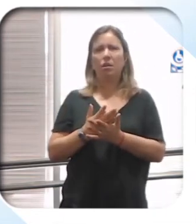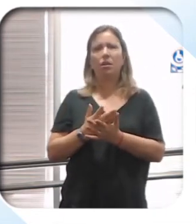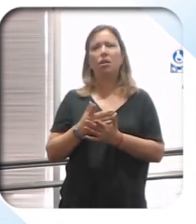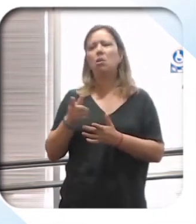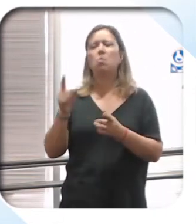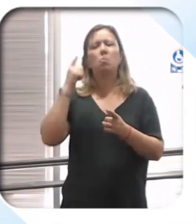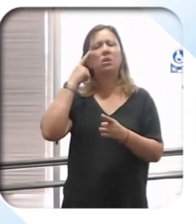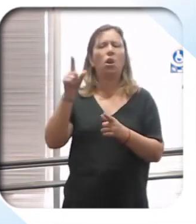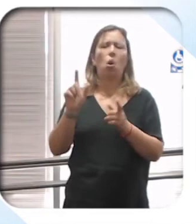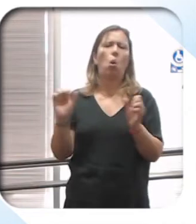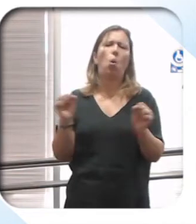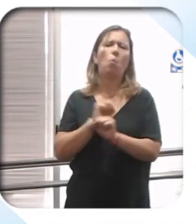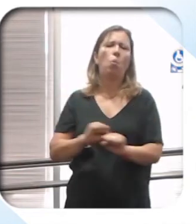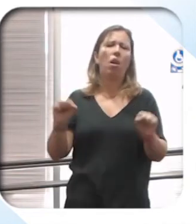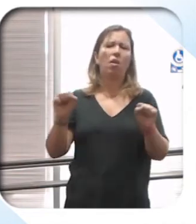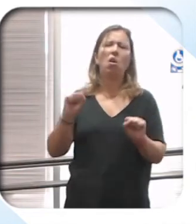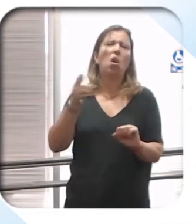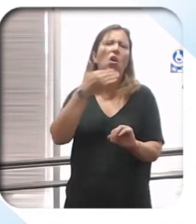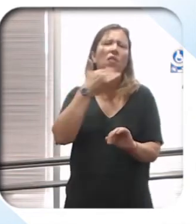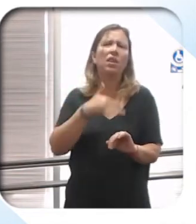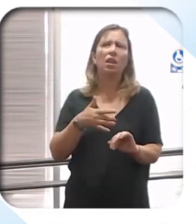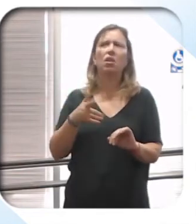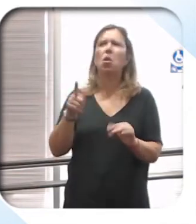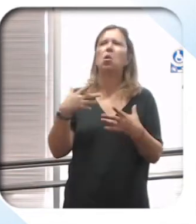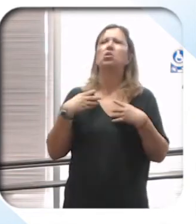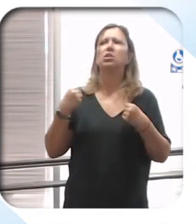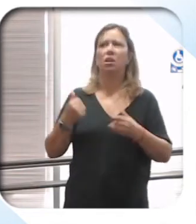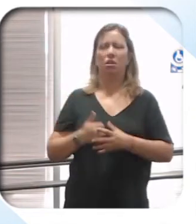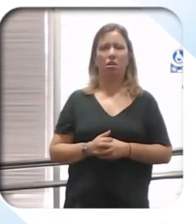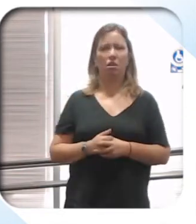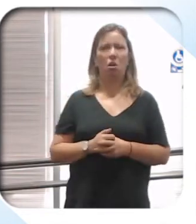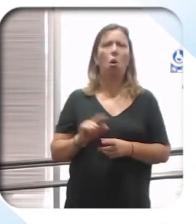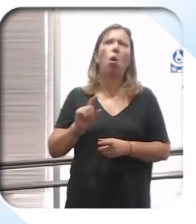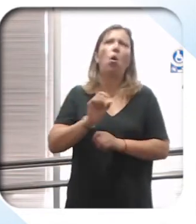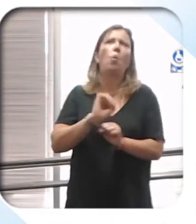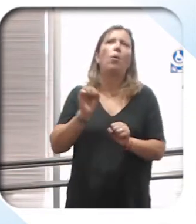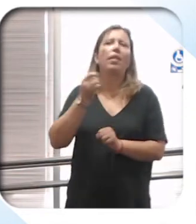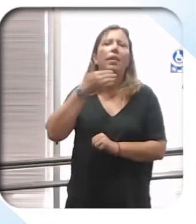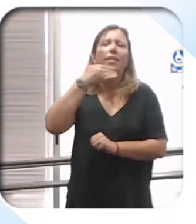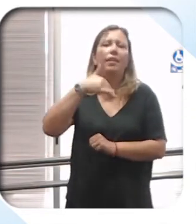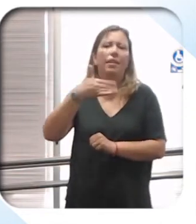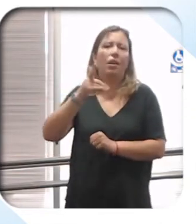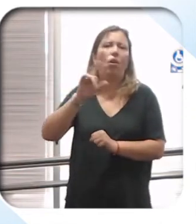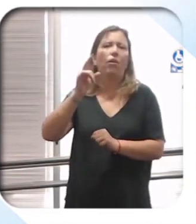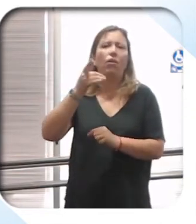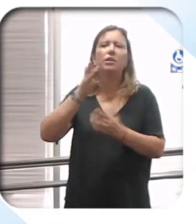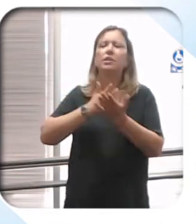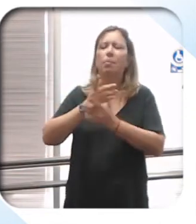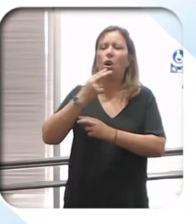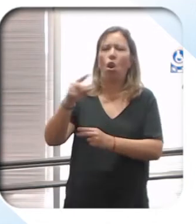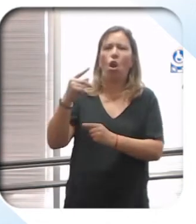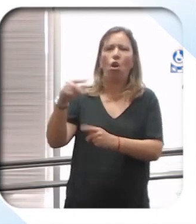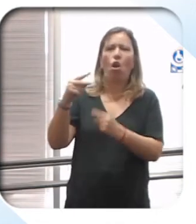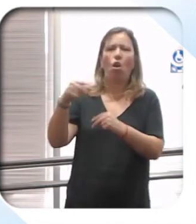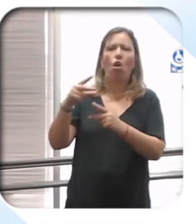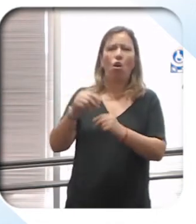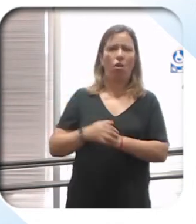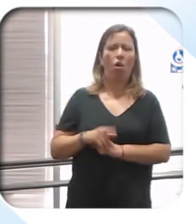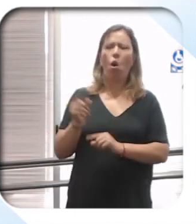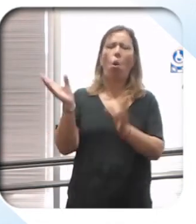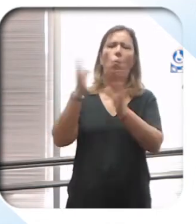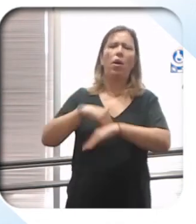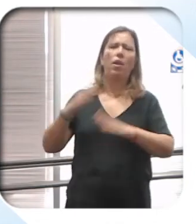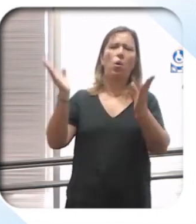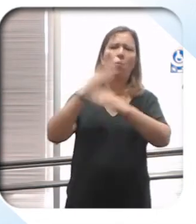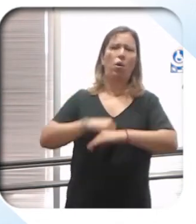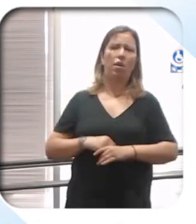no pueden, no entienden, no sienten o no van a comprender. Siempre está el no, la imposibilidad o el que sí,